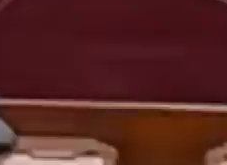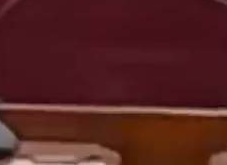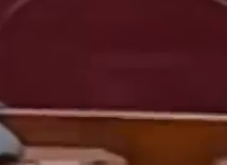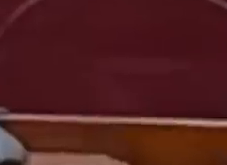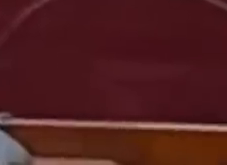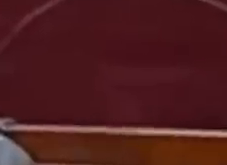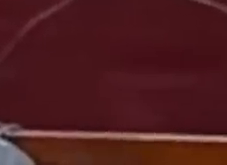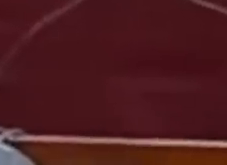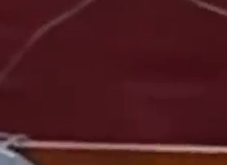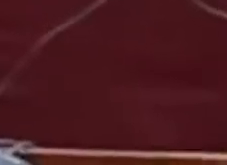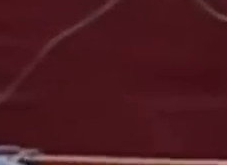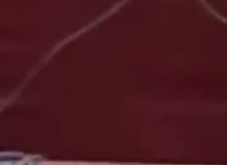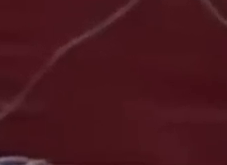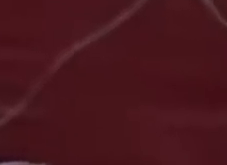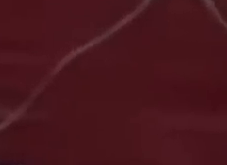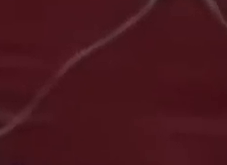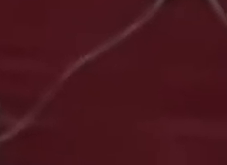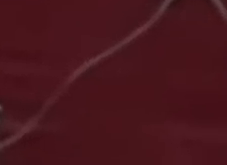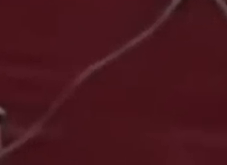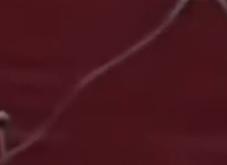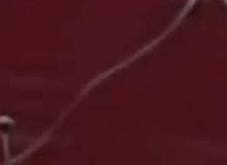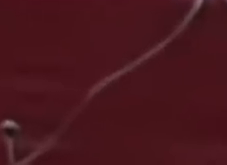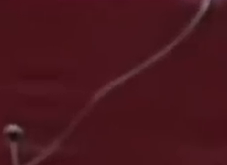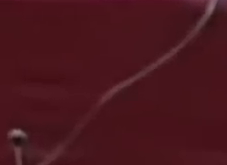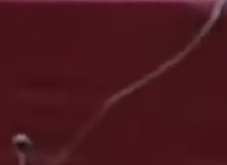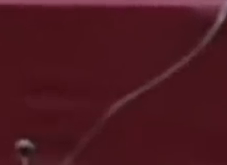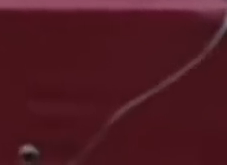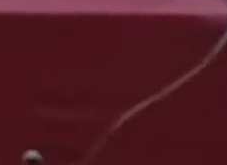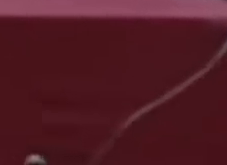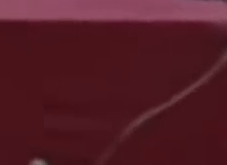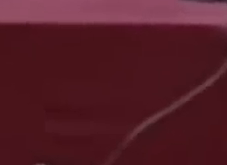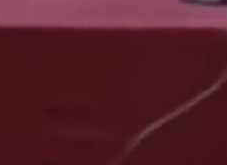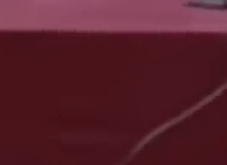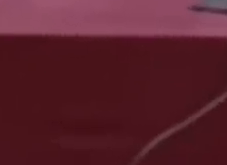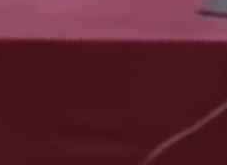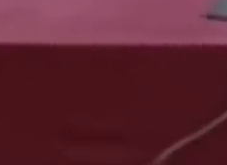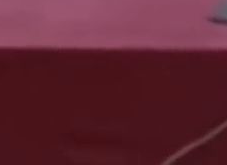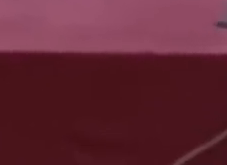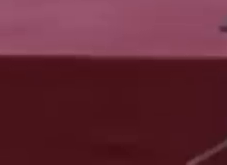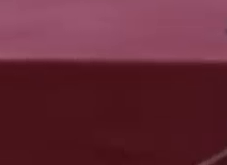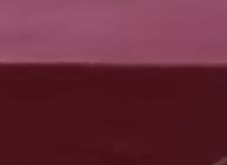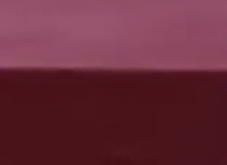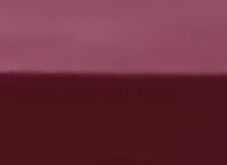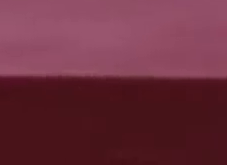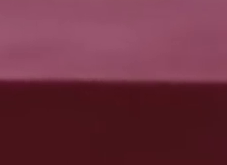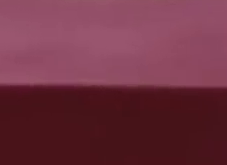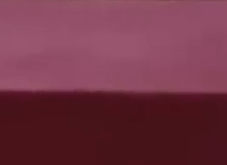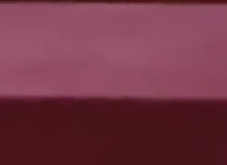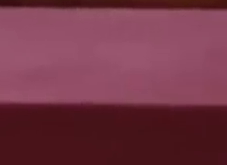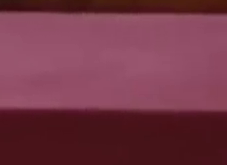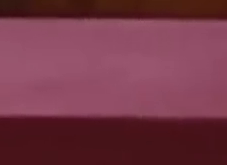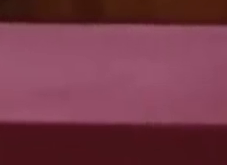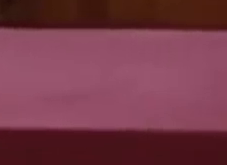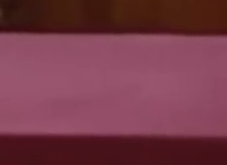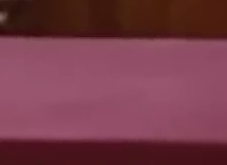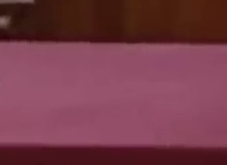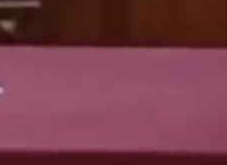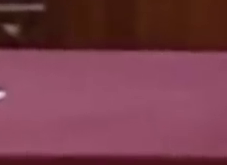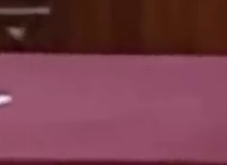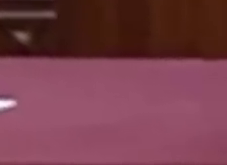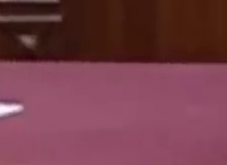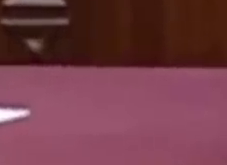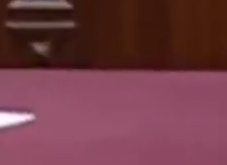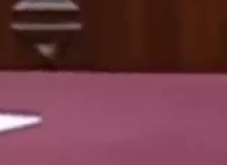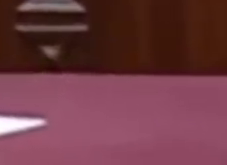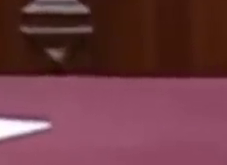sepan los actos y hechos reales. Más allá de tecnicismos parlamentarios que por supuesto se tienen